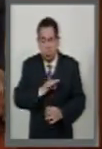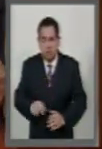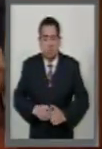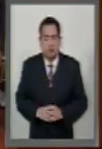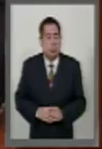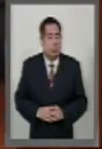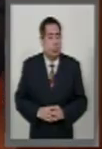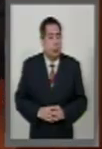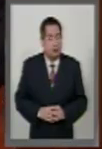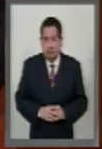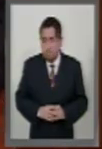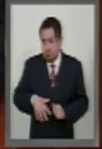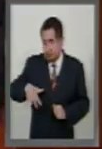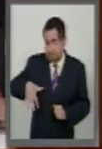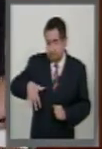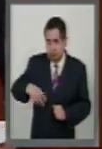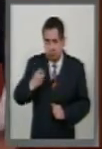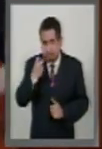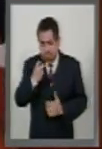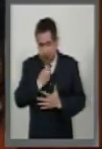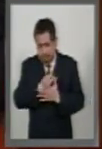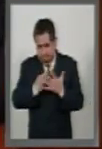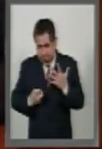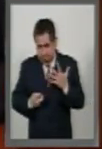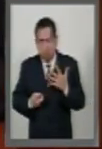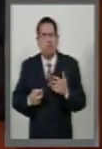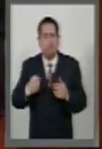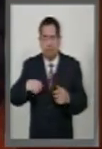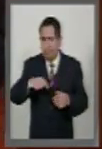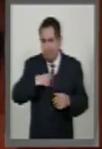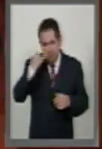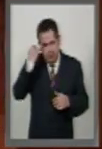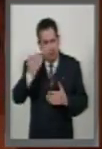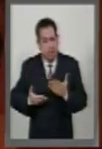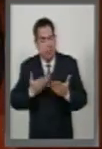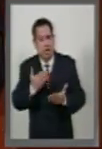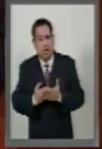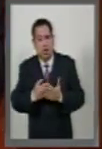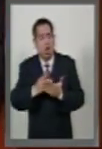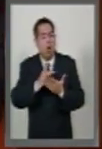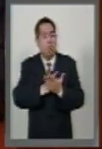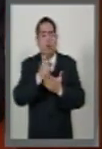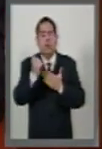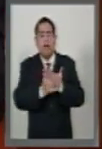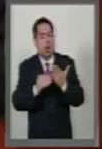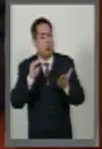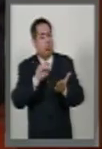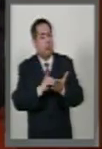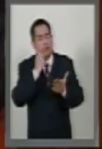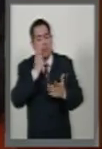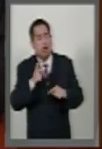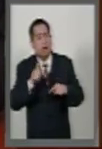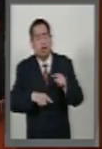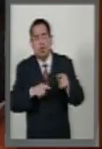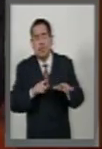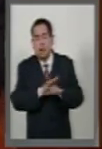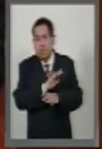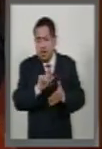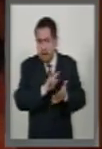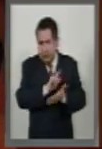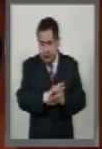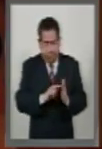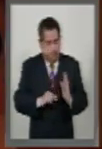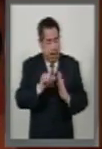por esto que presentamos pues ante ustedes el siguiente proyecto de decreto.